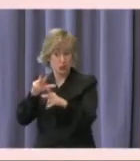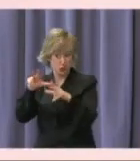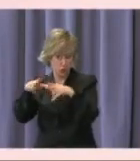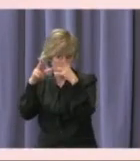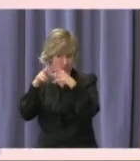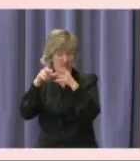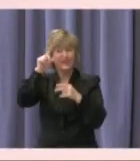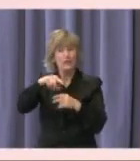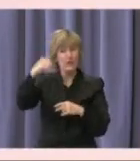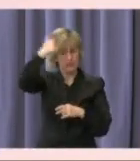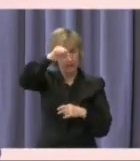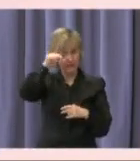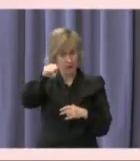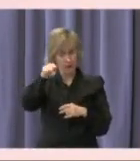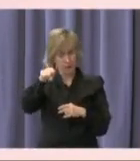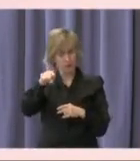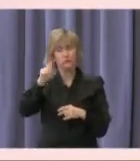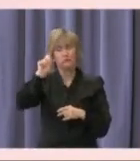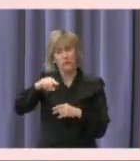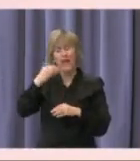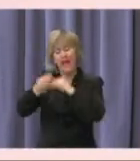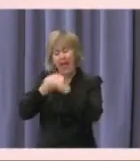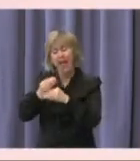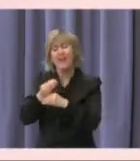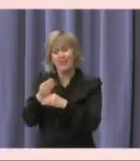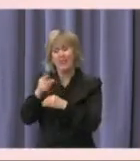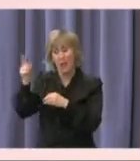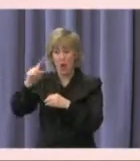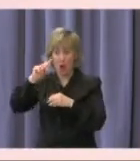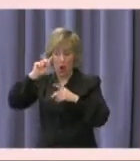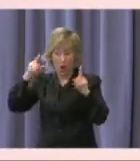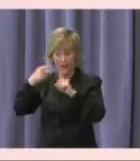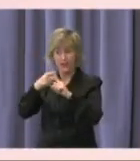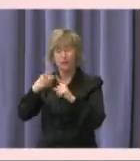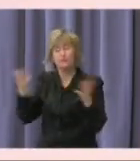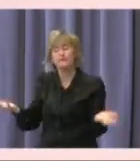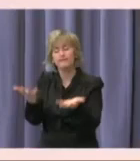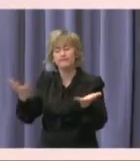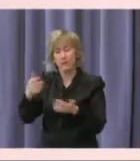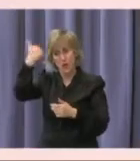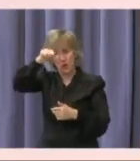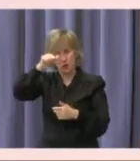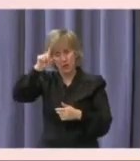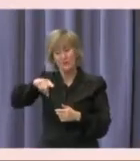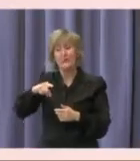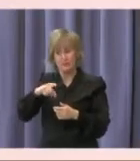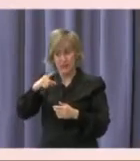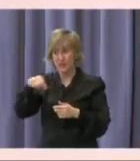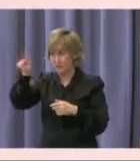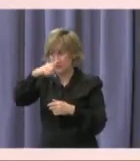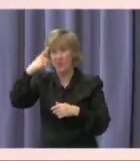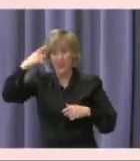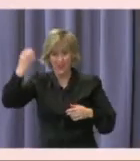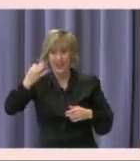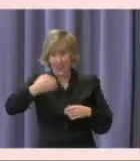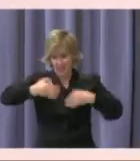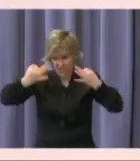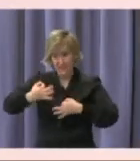que involucrar a los chicos. Es mi cuarto objetivo, pero creedme, tiene que ser así. Porque yo cuando voy a dar